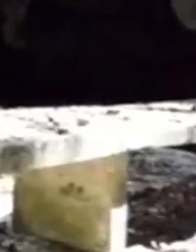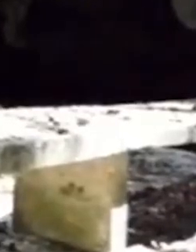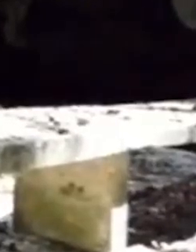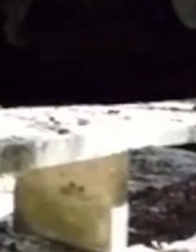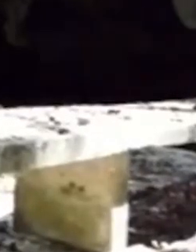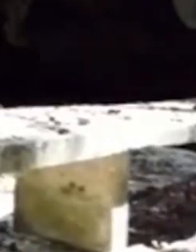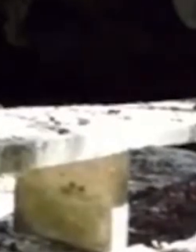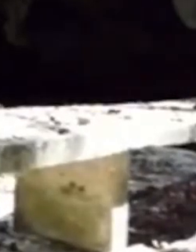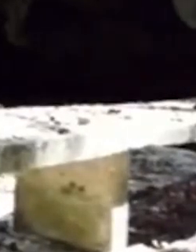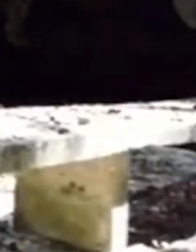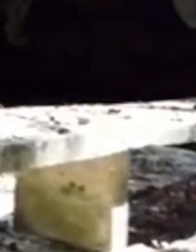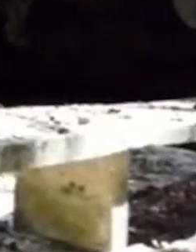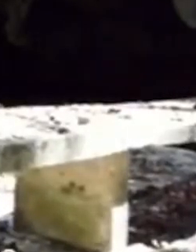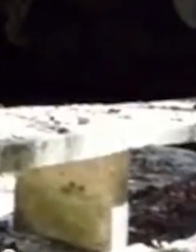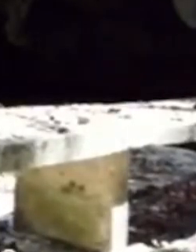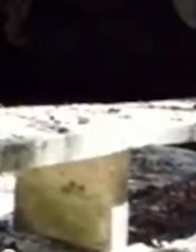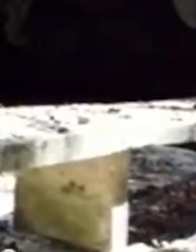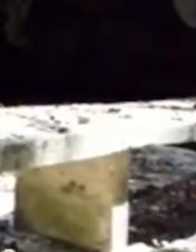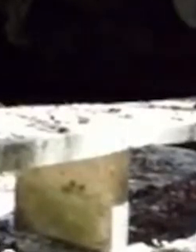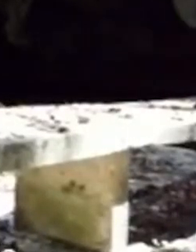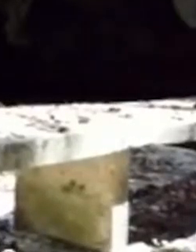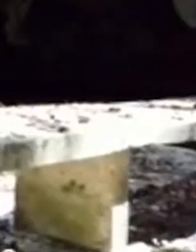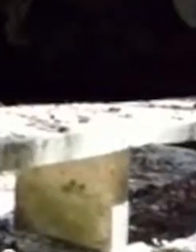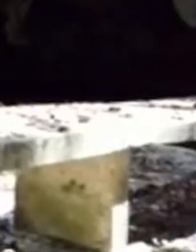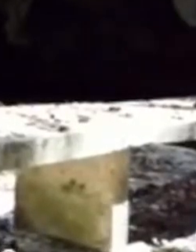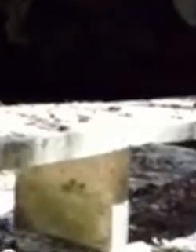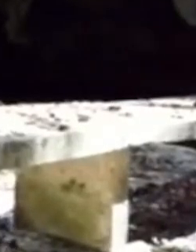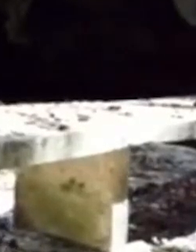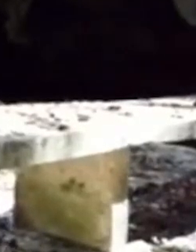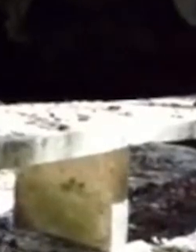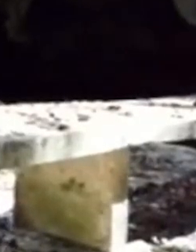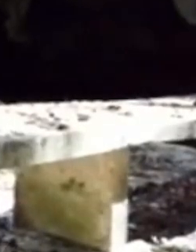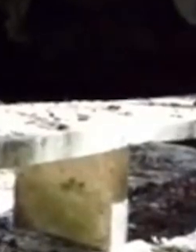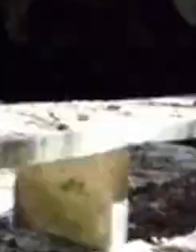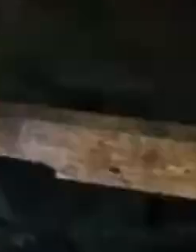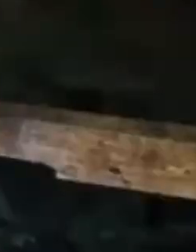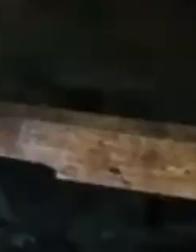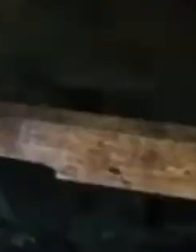estamos, donde va a pasar el tren, no va a pasar encima de los cenotes para